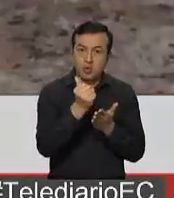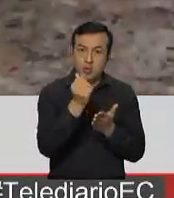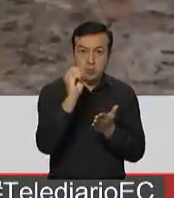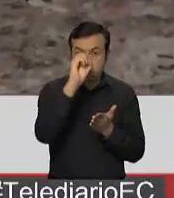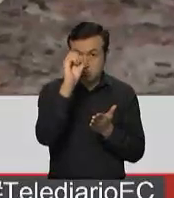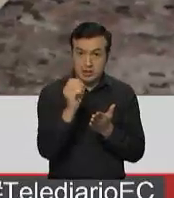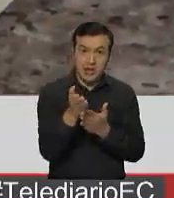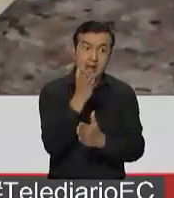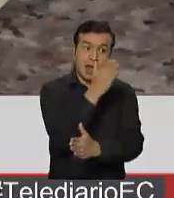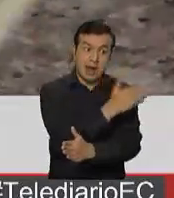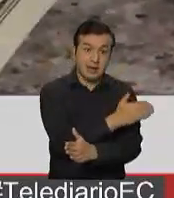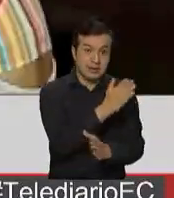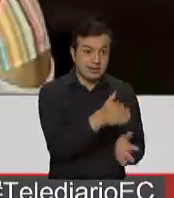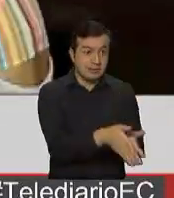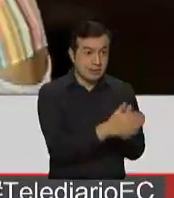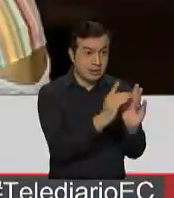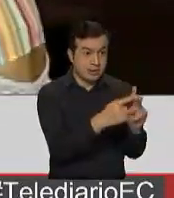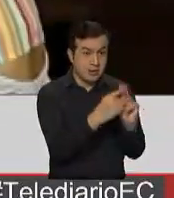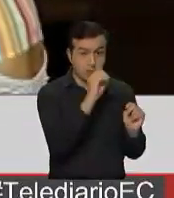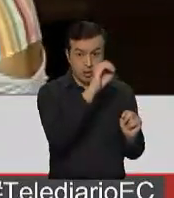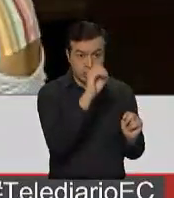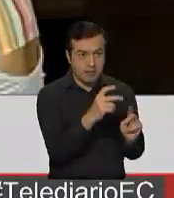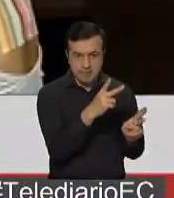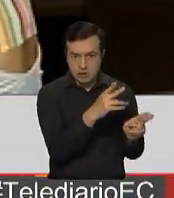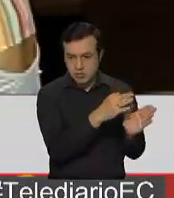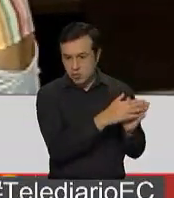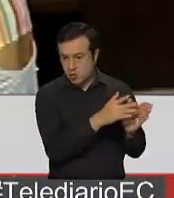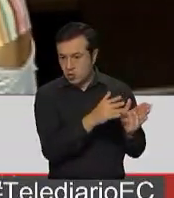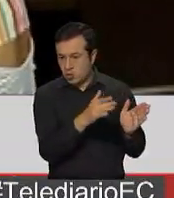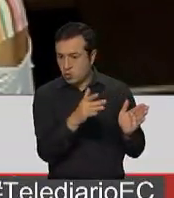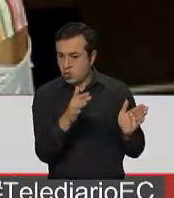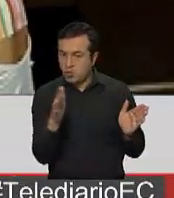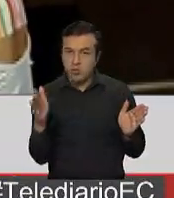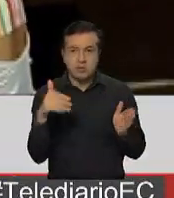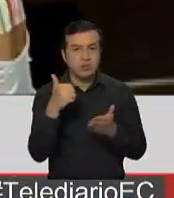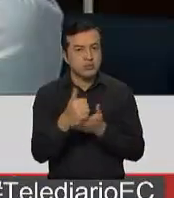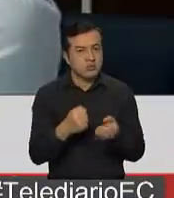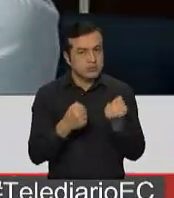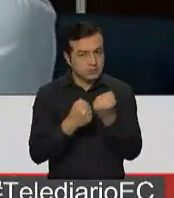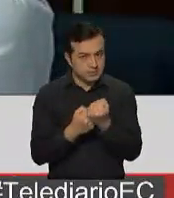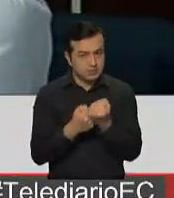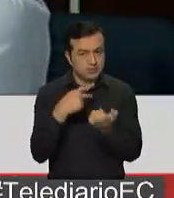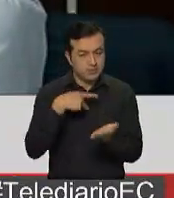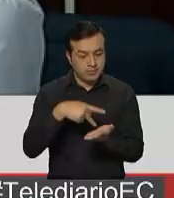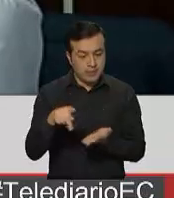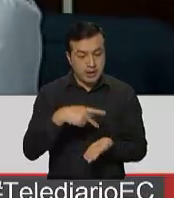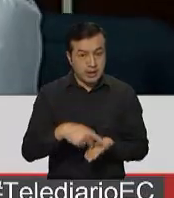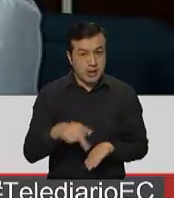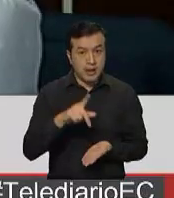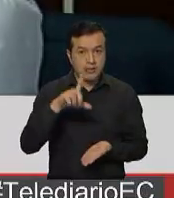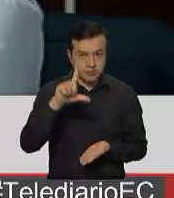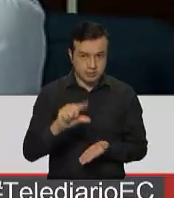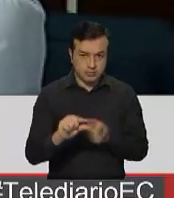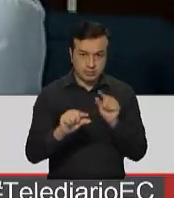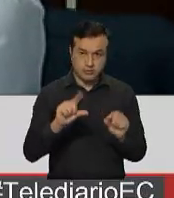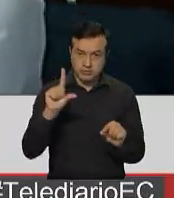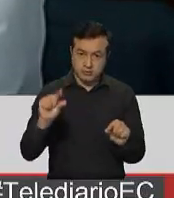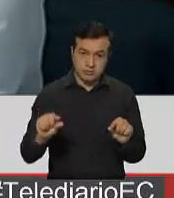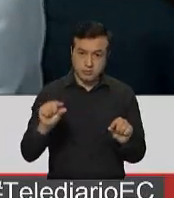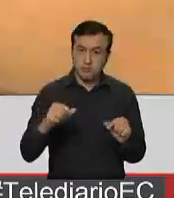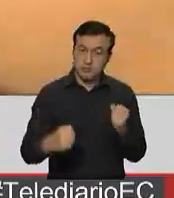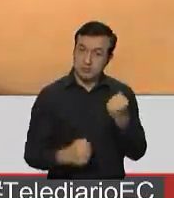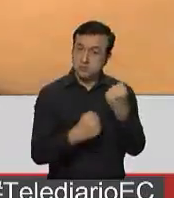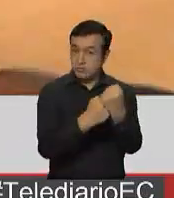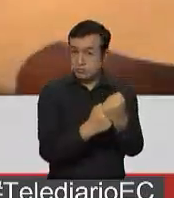del crédito, mejorando la capacidad de pago para novaciones, con lo que baja el dividendo mensual a cancelar. Una solución